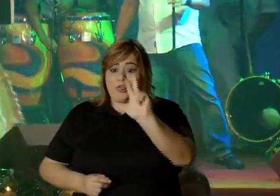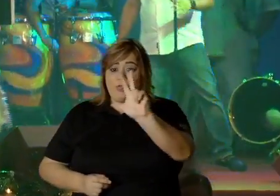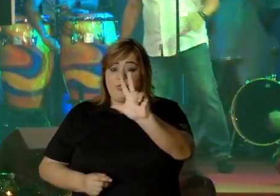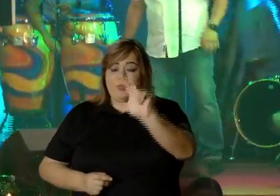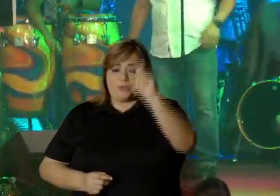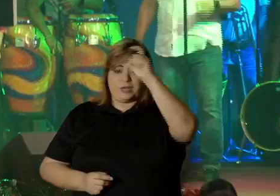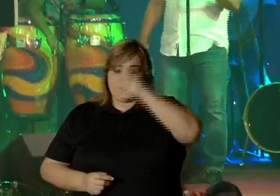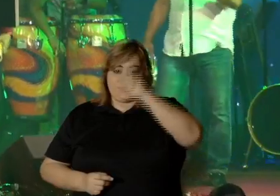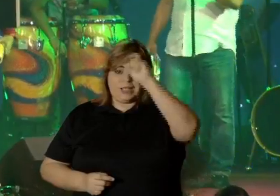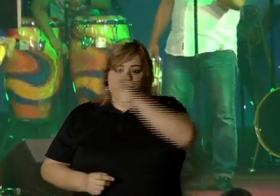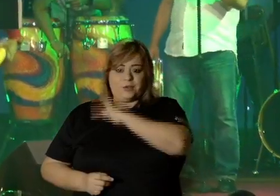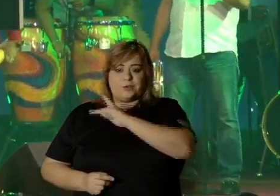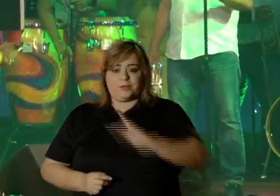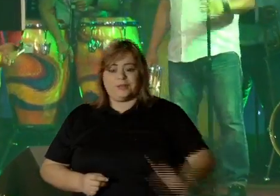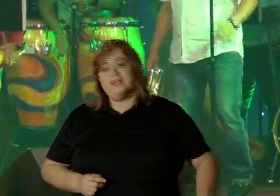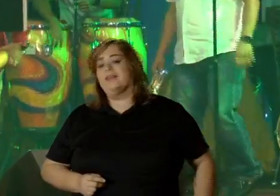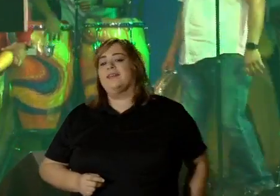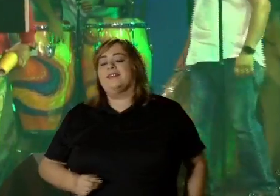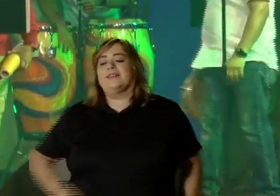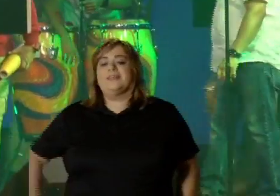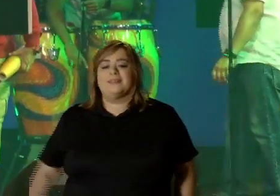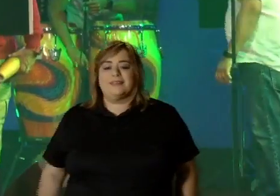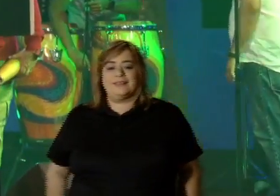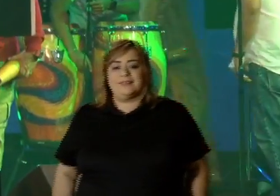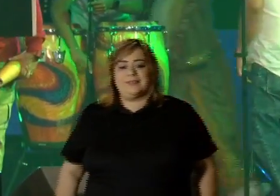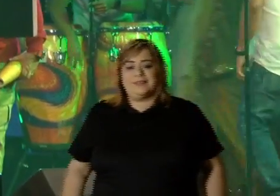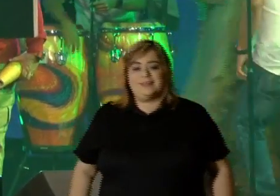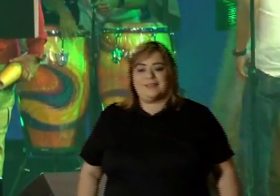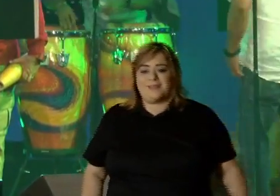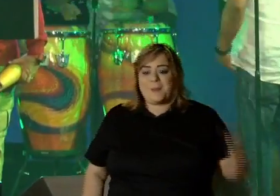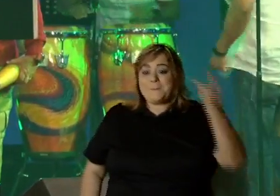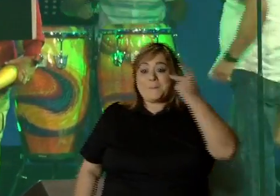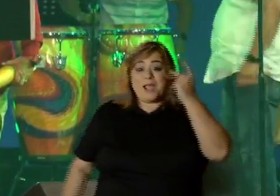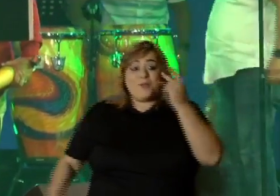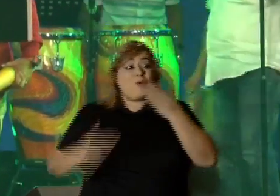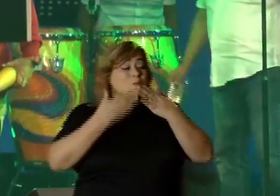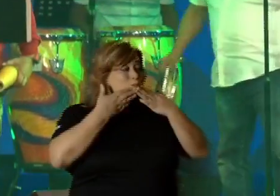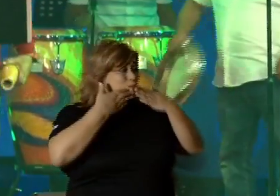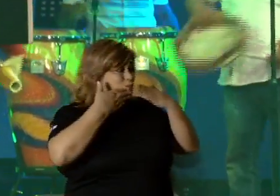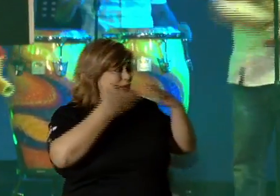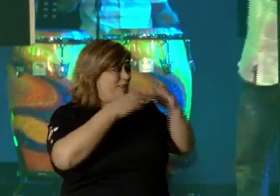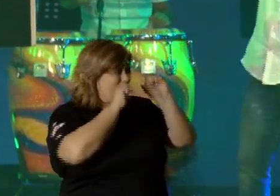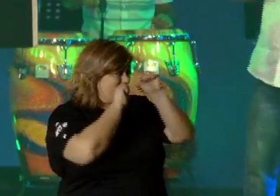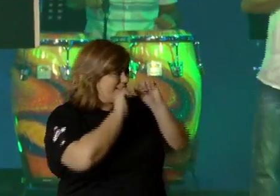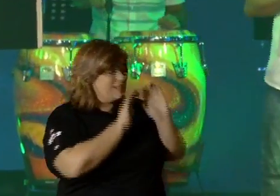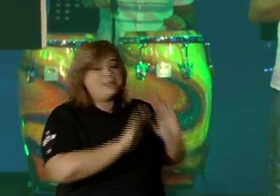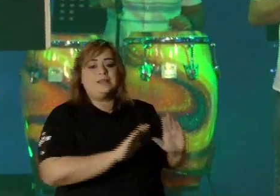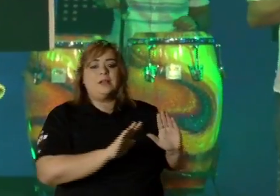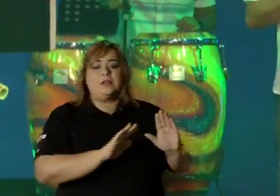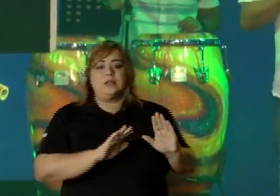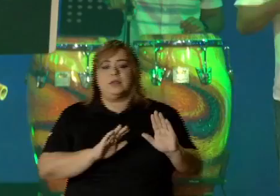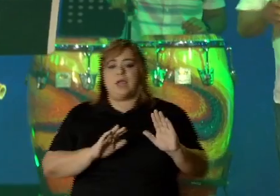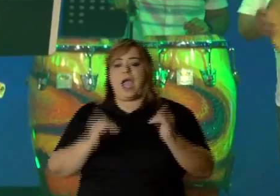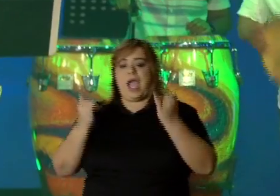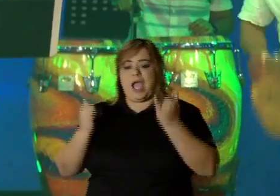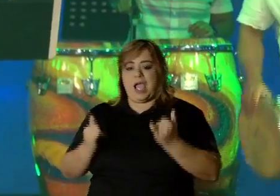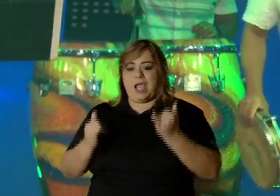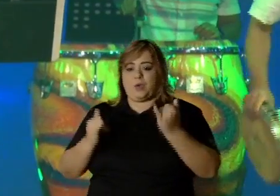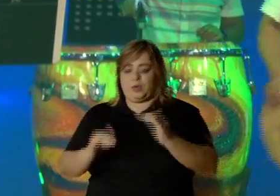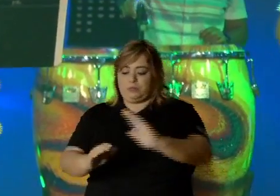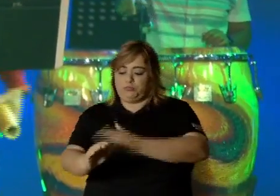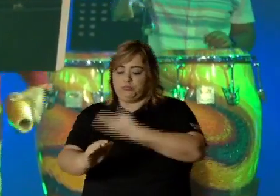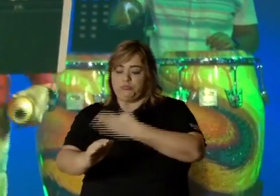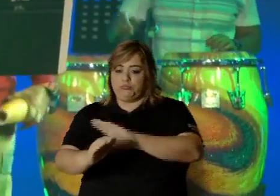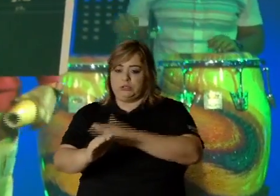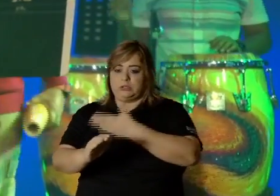Los camellos lo dejaron afuera. Pablo, tú estás bueno, Pablo. Saludos, bendiciones. Bueno, seguimos con un tema que escribió mi hermano